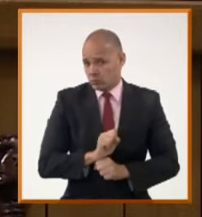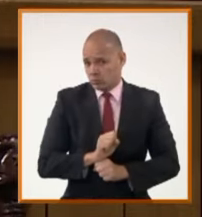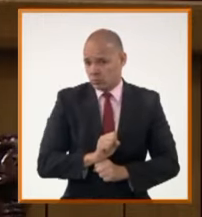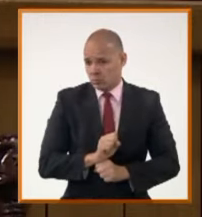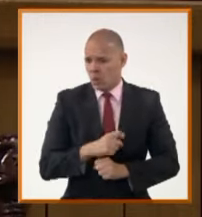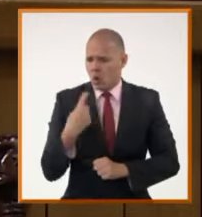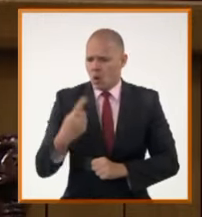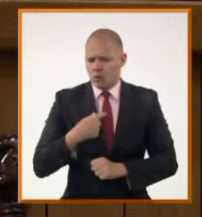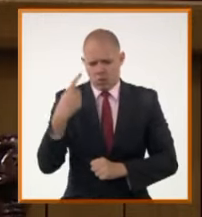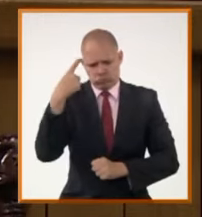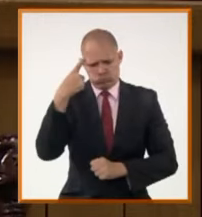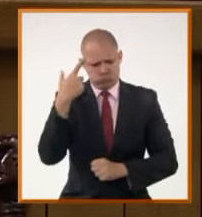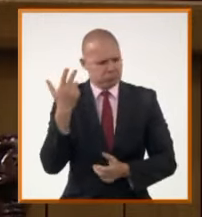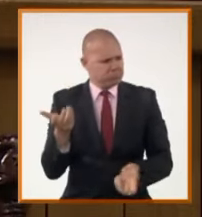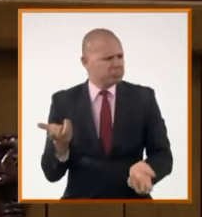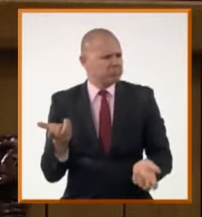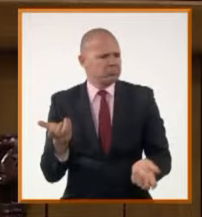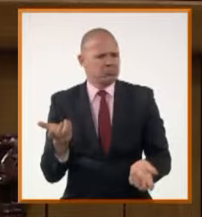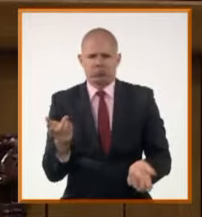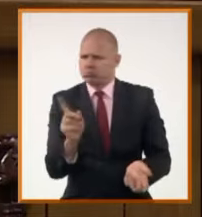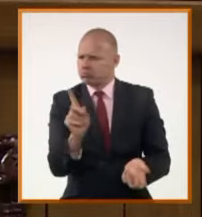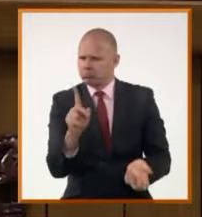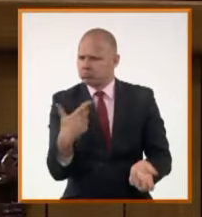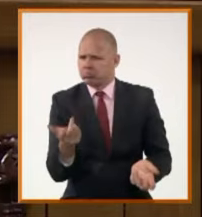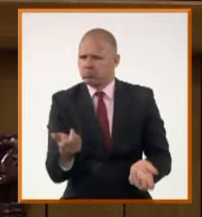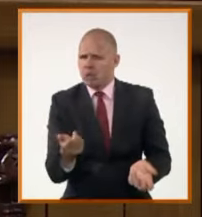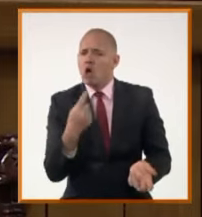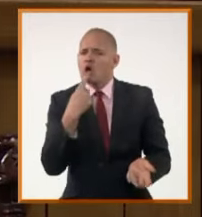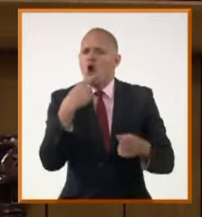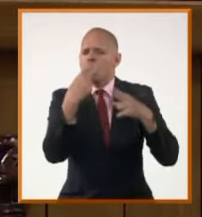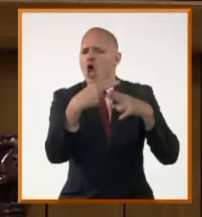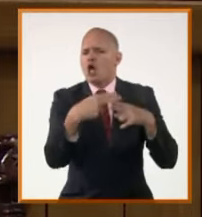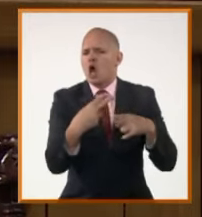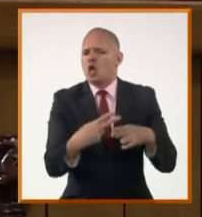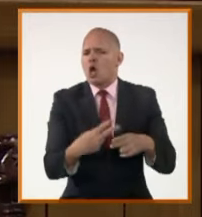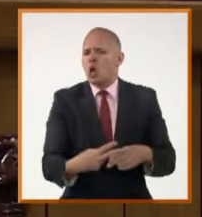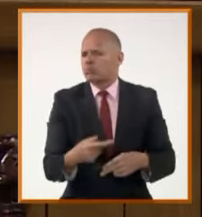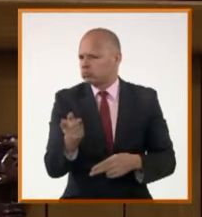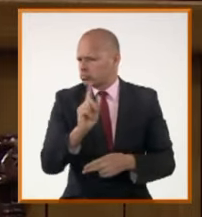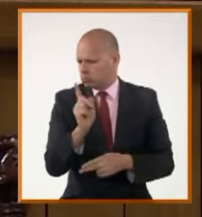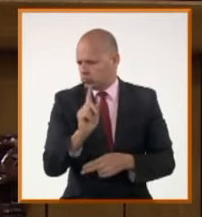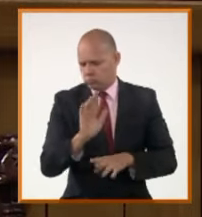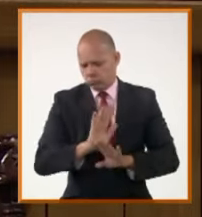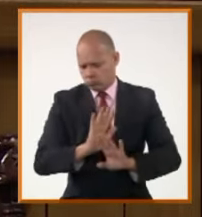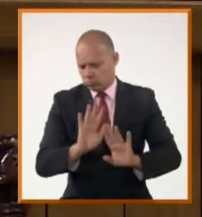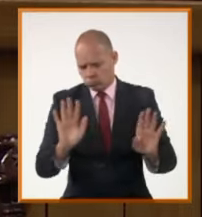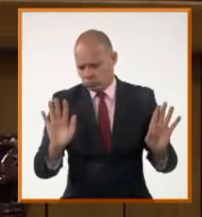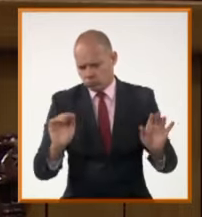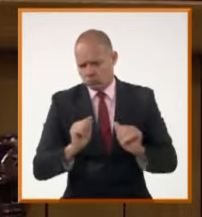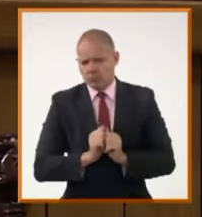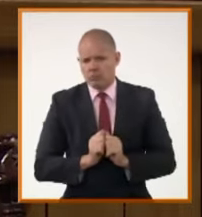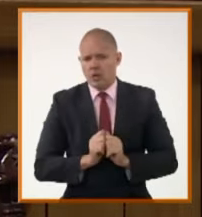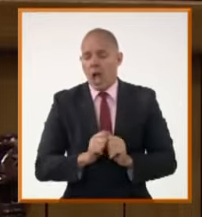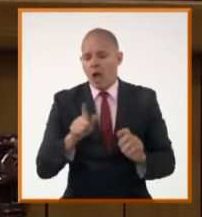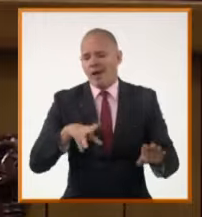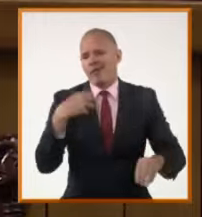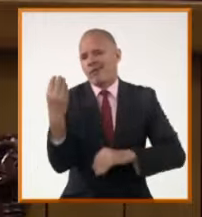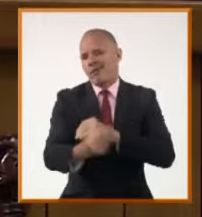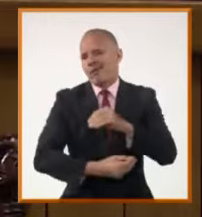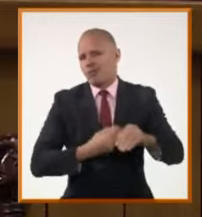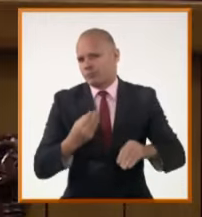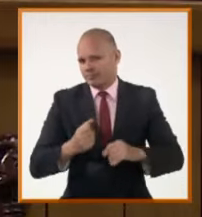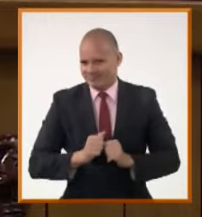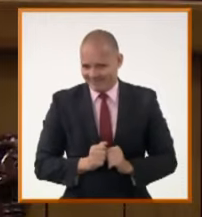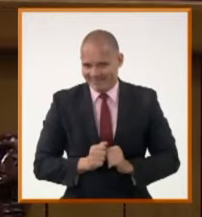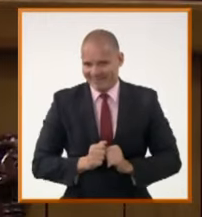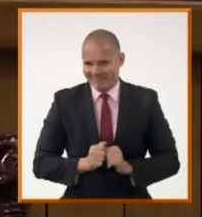revés. Vamos a hacer un levantamiento. ¿Qué cosa tiene que quedar en poder del Estado? Por seguridad nacional, por un tema de eso.